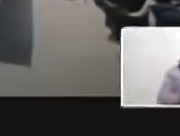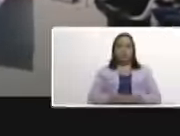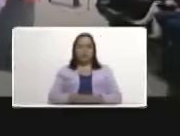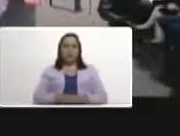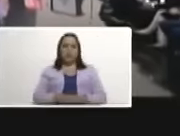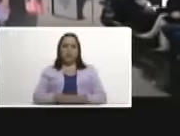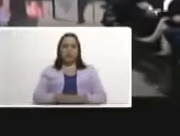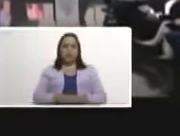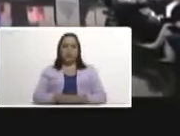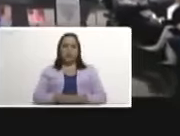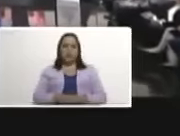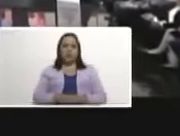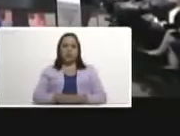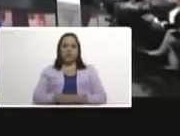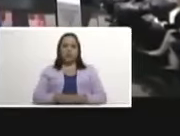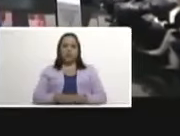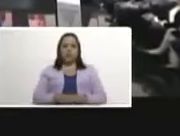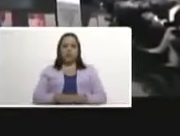Cifuentes.